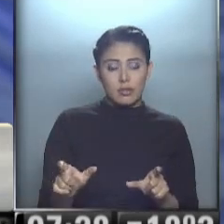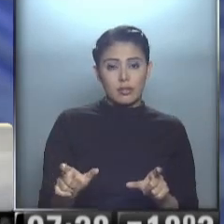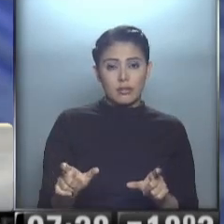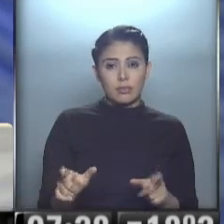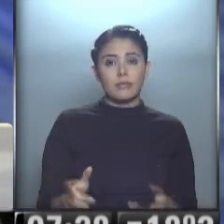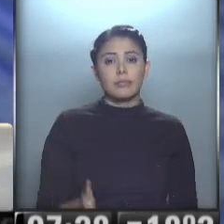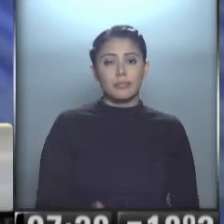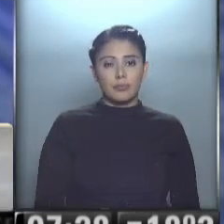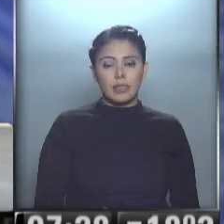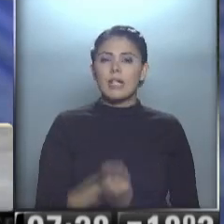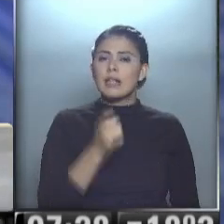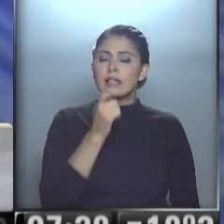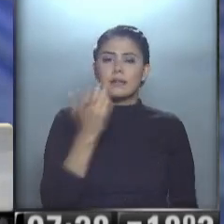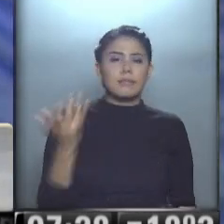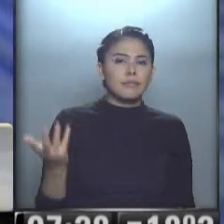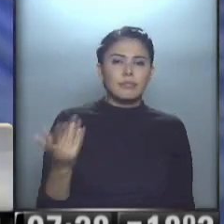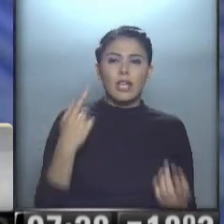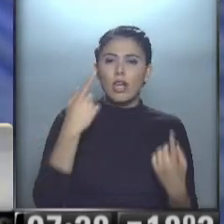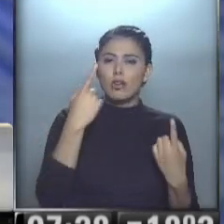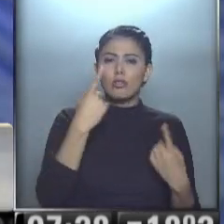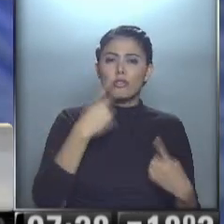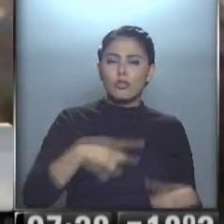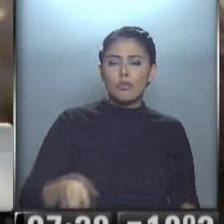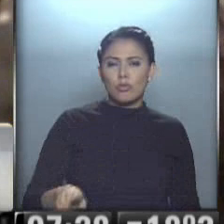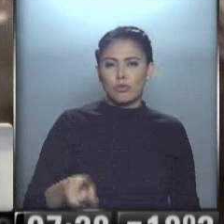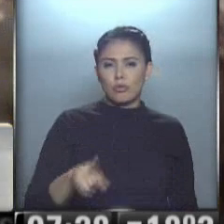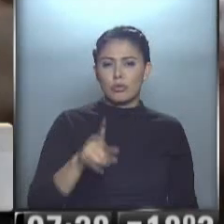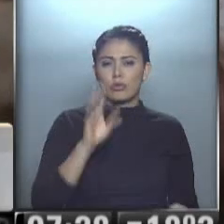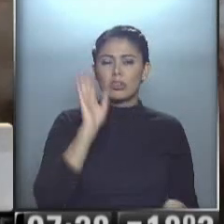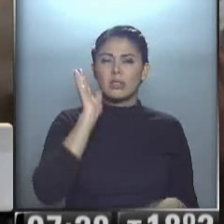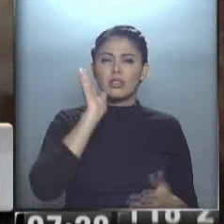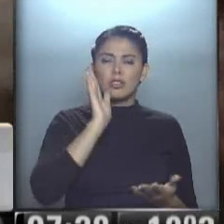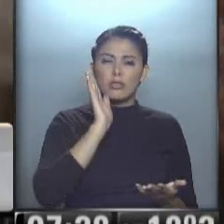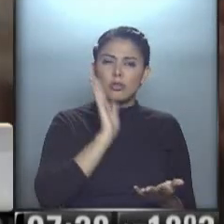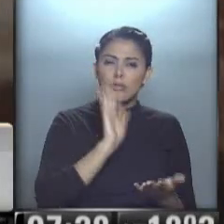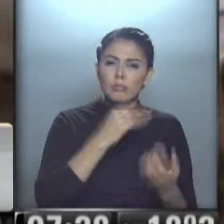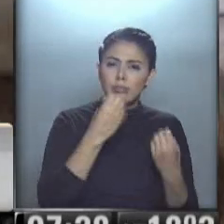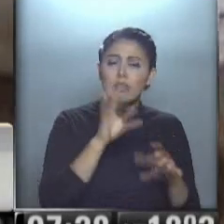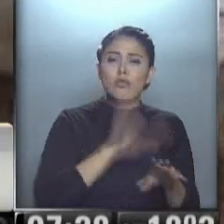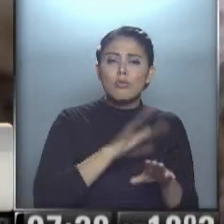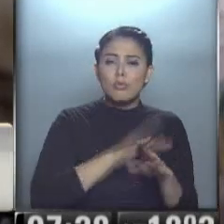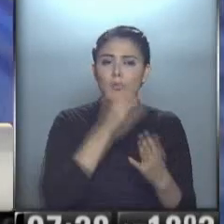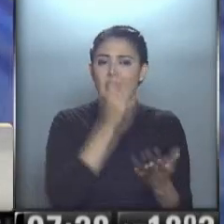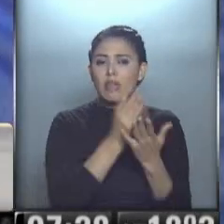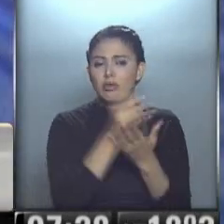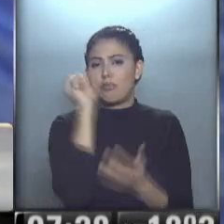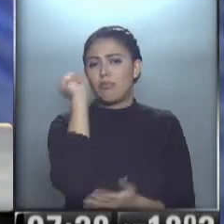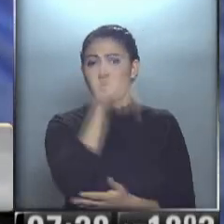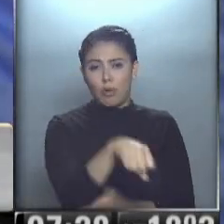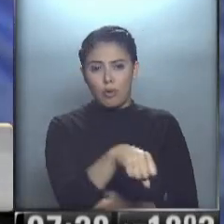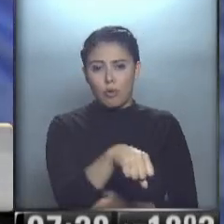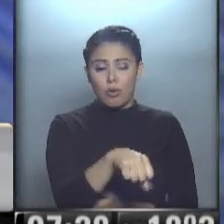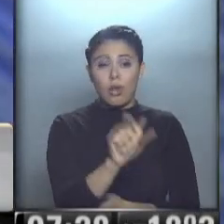ciudadanos que se vieron afectados y cuyos derechos no fueron defendidos Por quienes